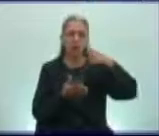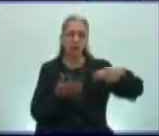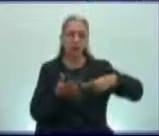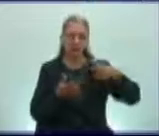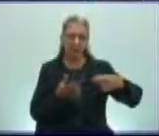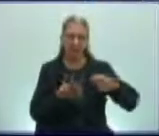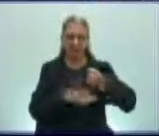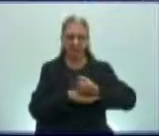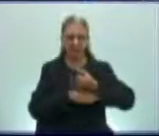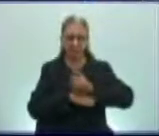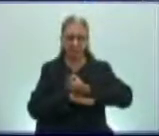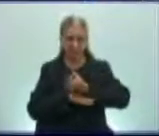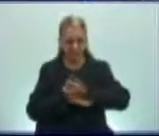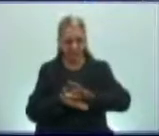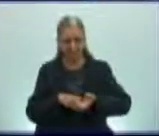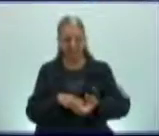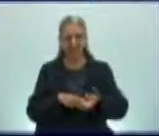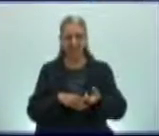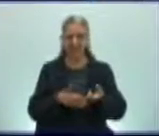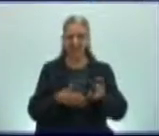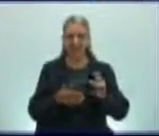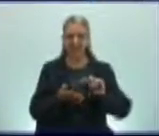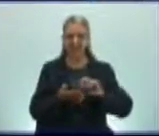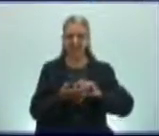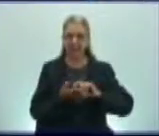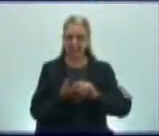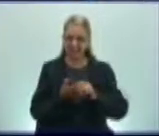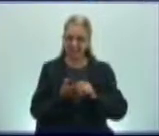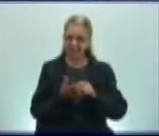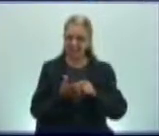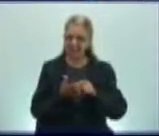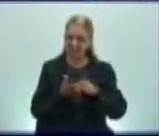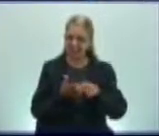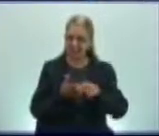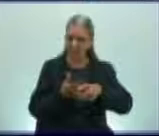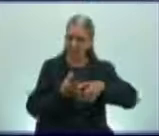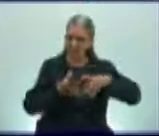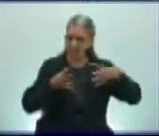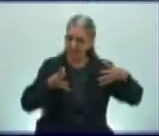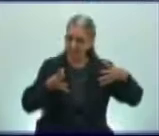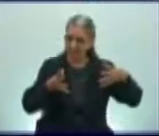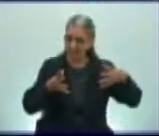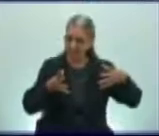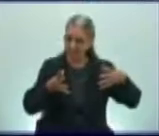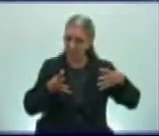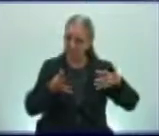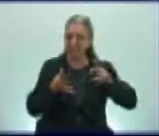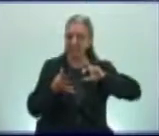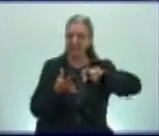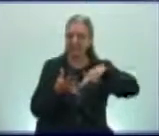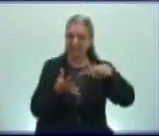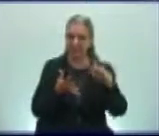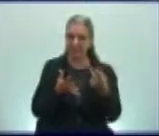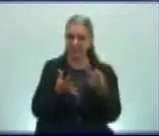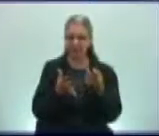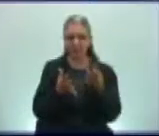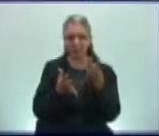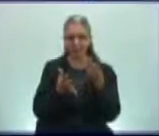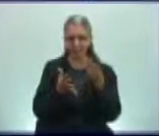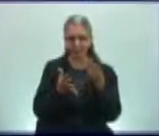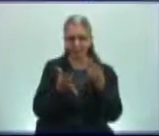tractor. El radio de la rueda mayor es el triplo del radio de la